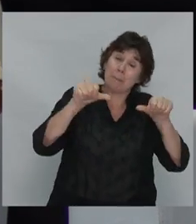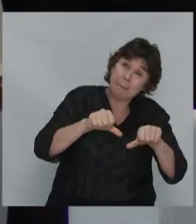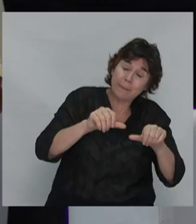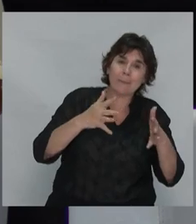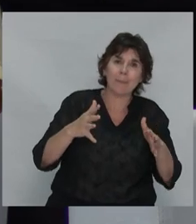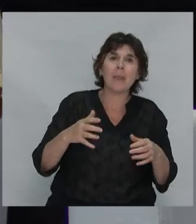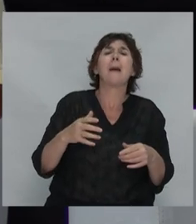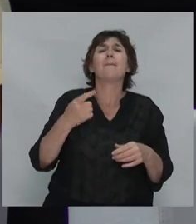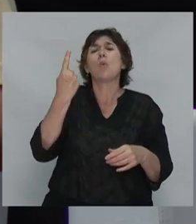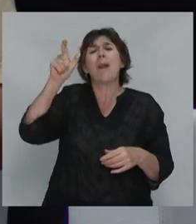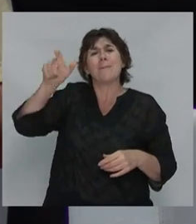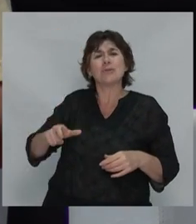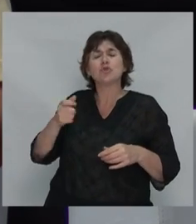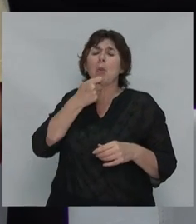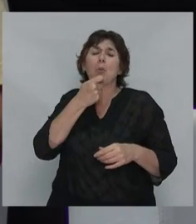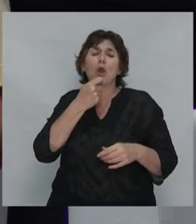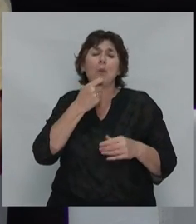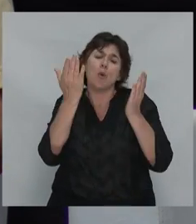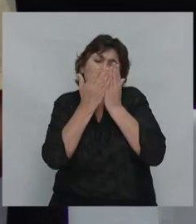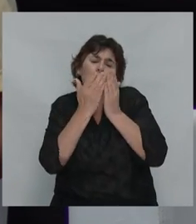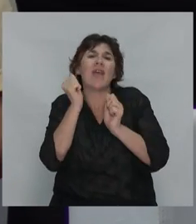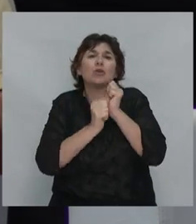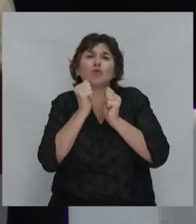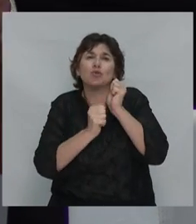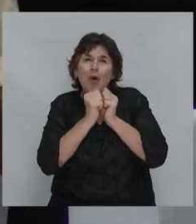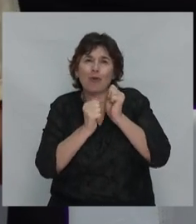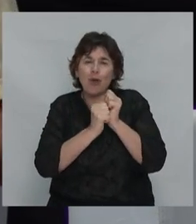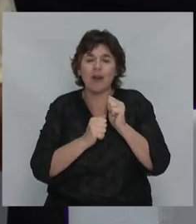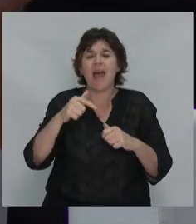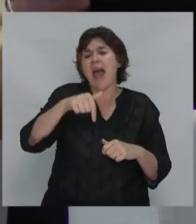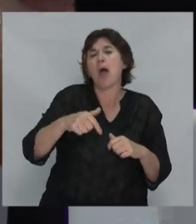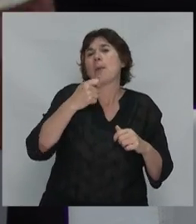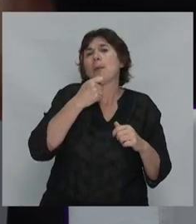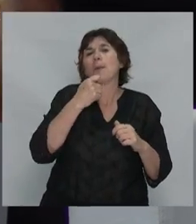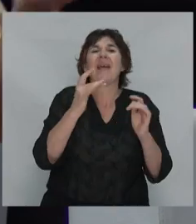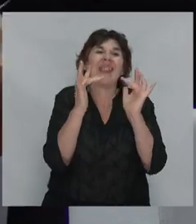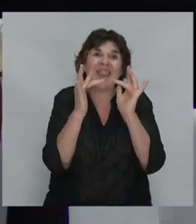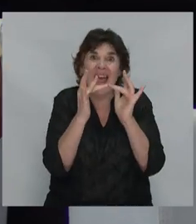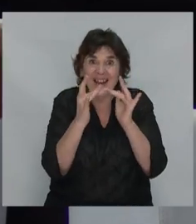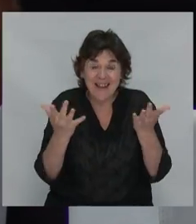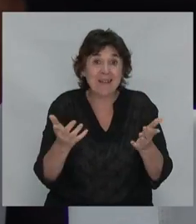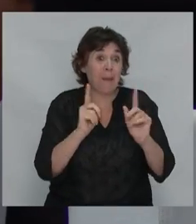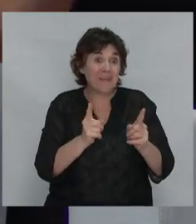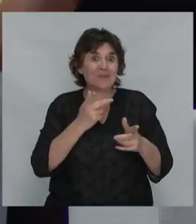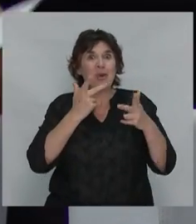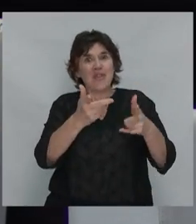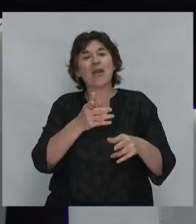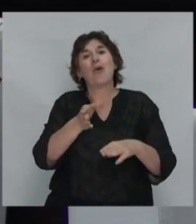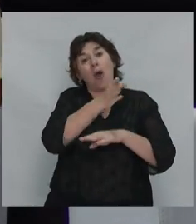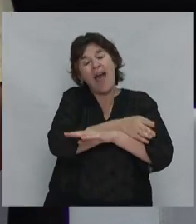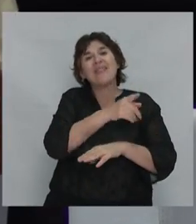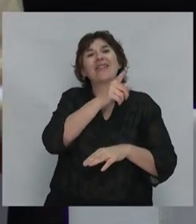si un historiador escribiendo este momento que vivimos con internet con lo justo con los aspectos que mencionó